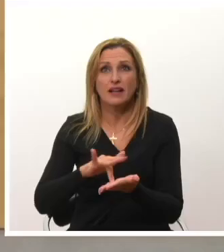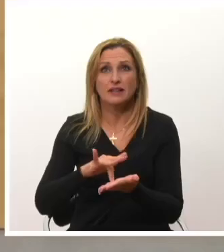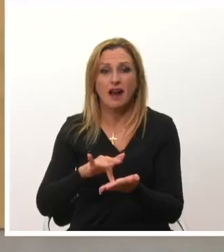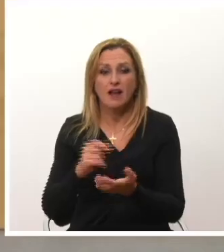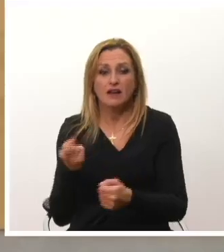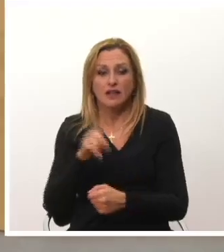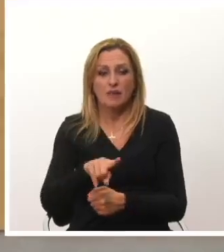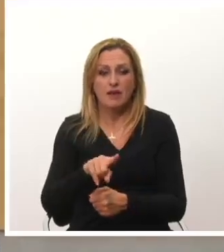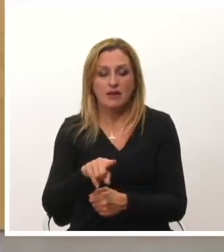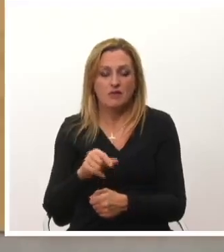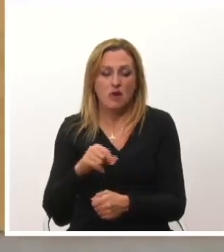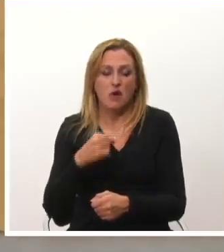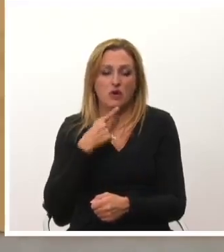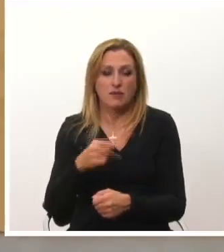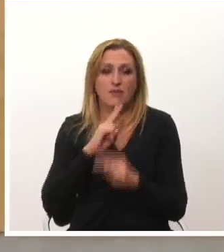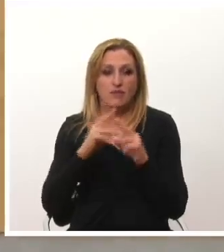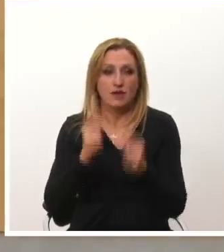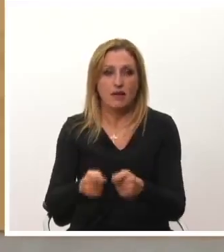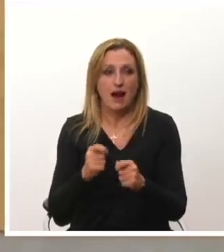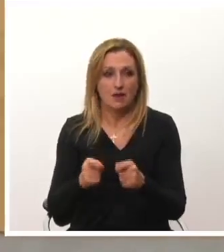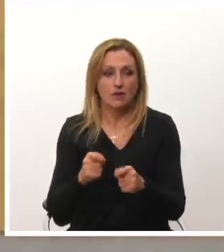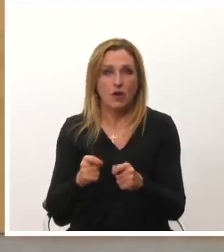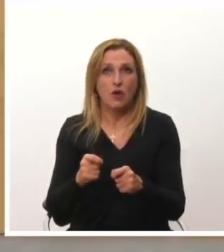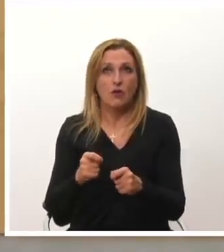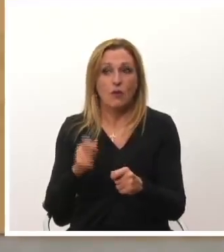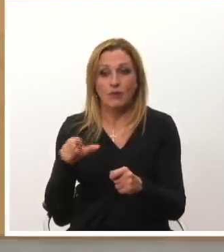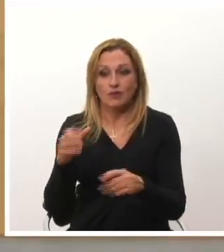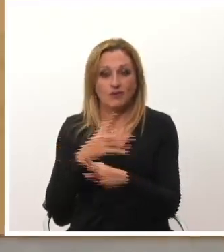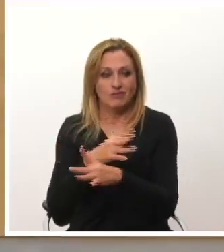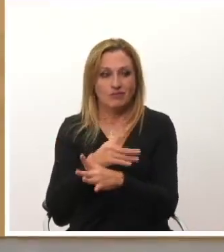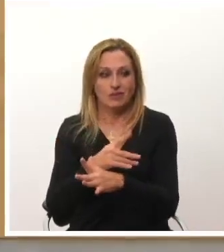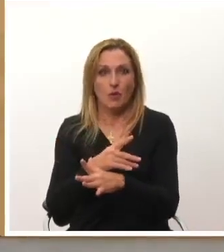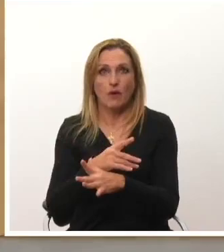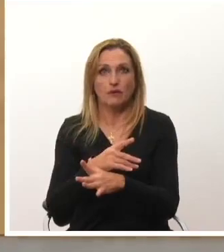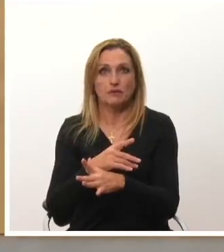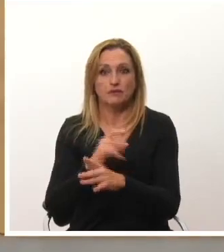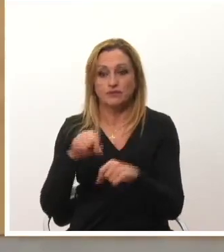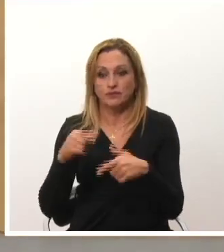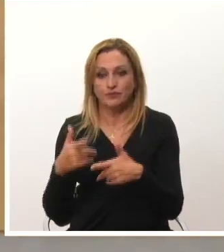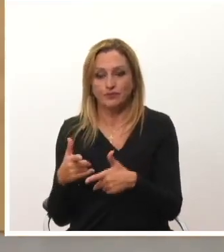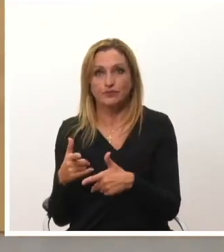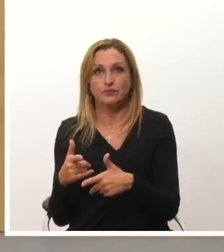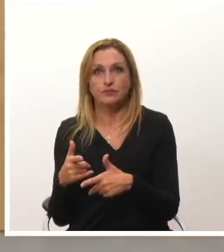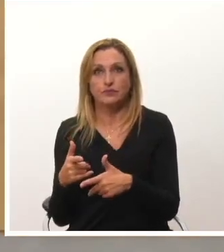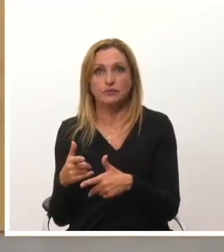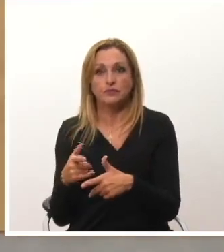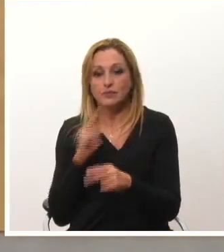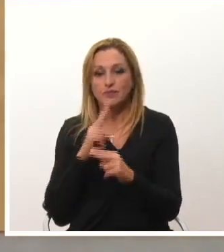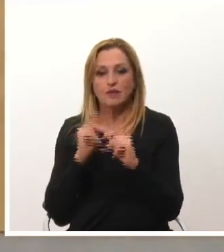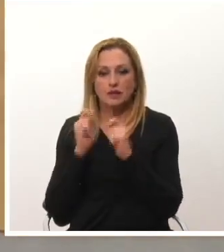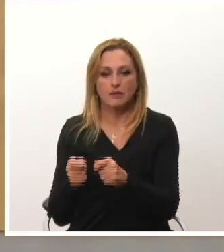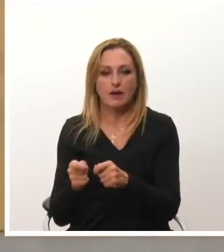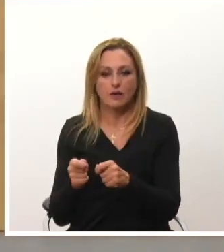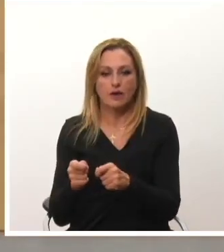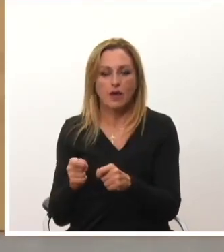de que nos llamaron ludópatas 500 puestos de empleo nuevos a los que nos llamaron ludópatas frente a la pandemia